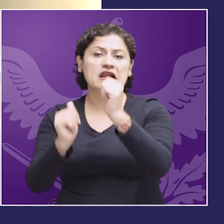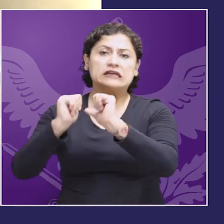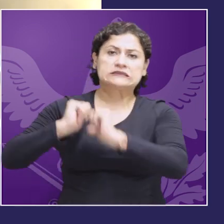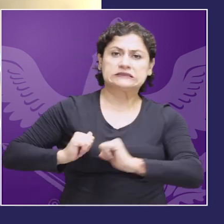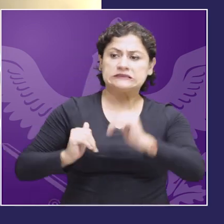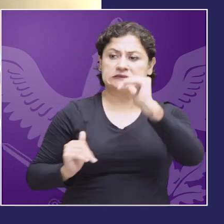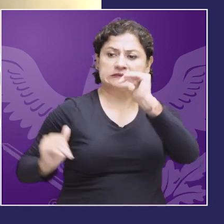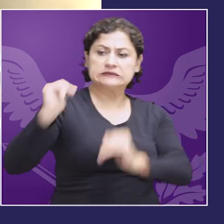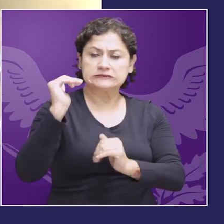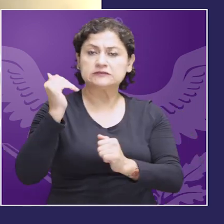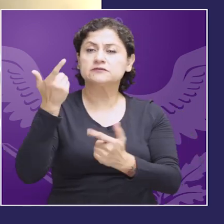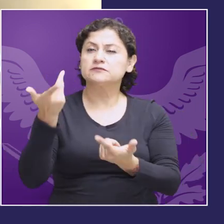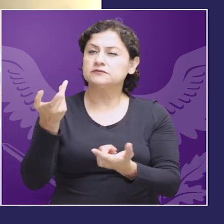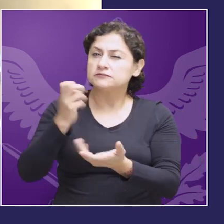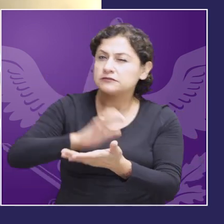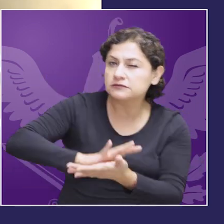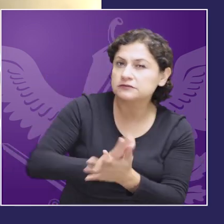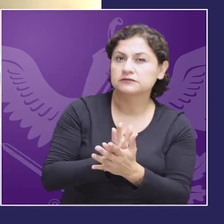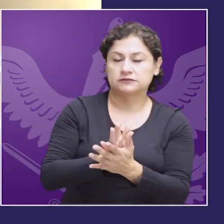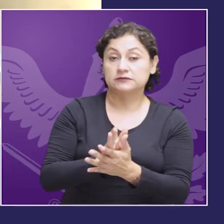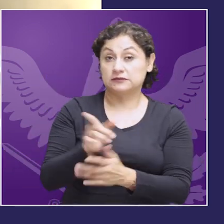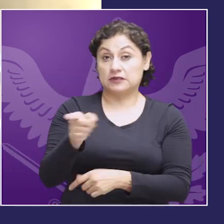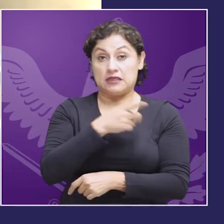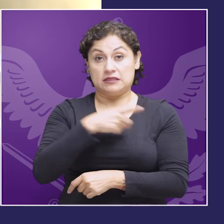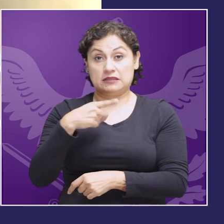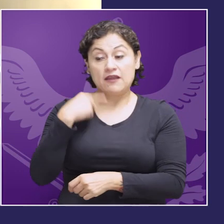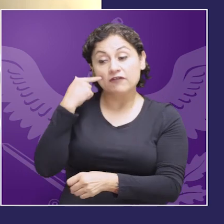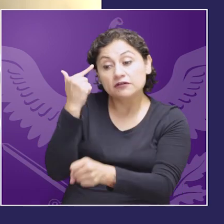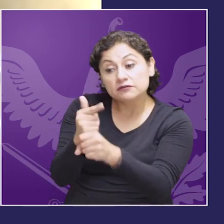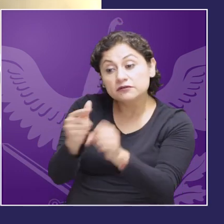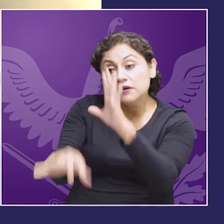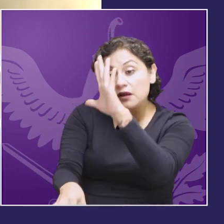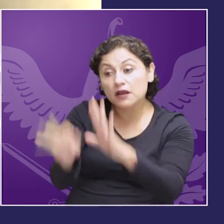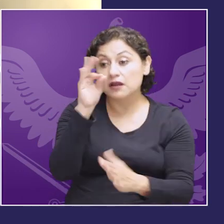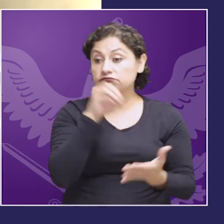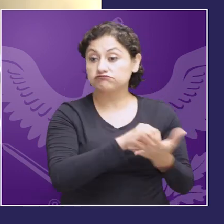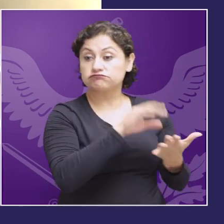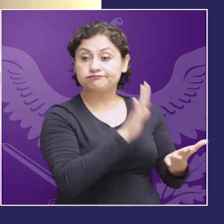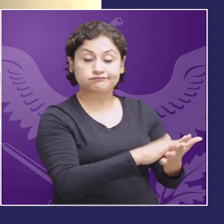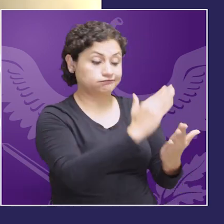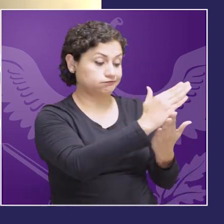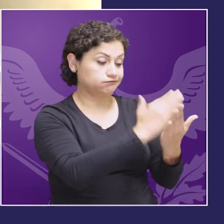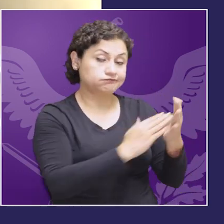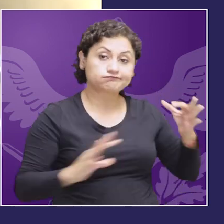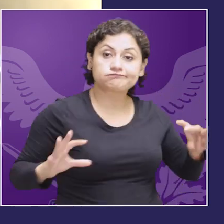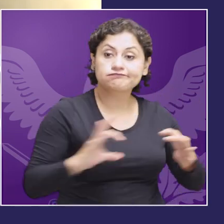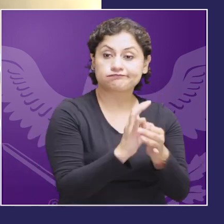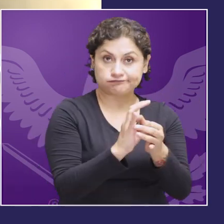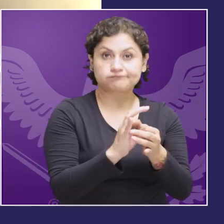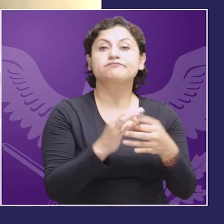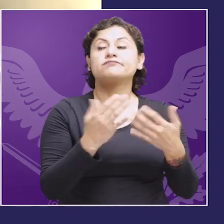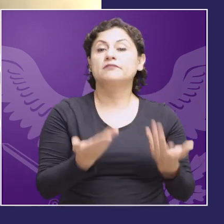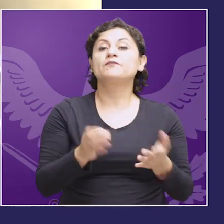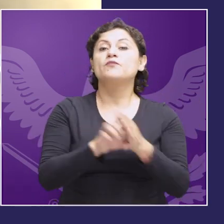de poder y en esto es importante entender esto y hacerlas visibles y ponerlos en un